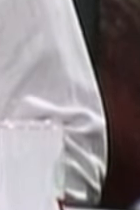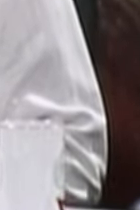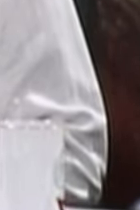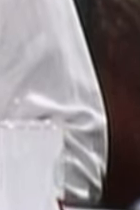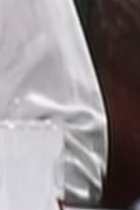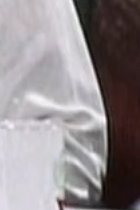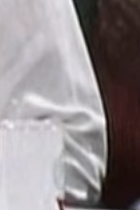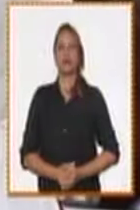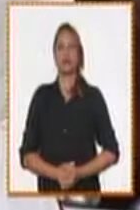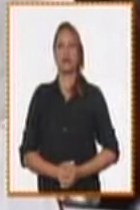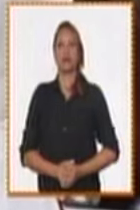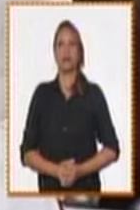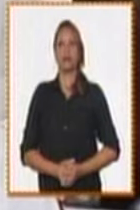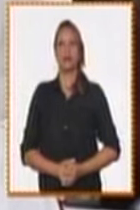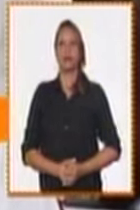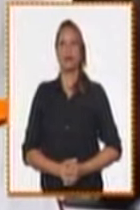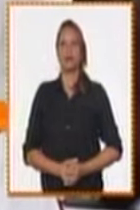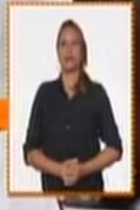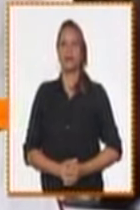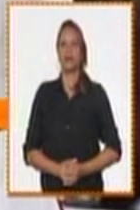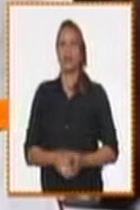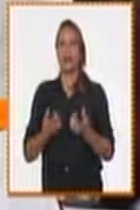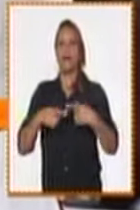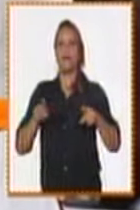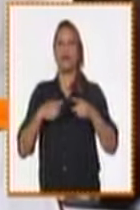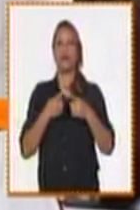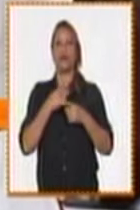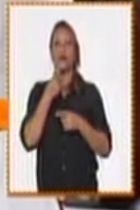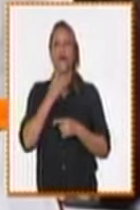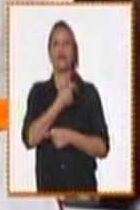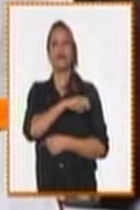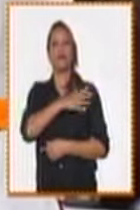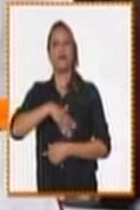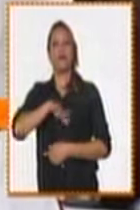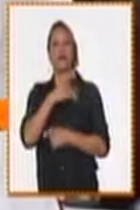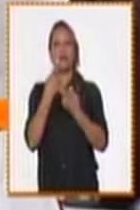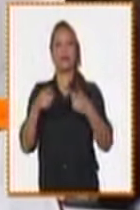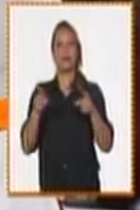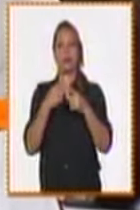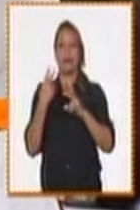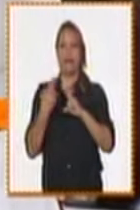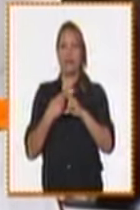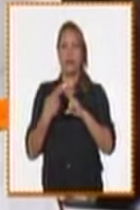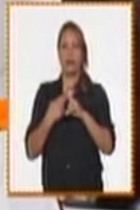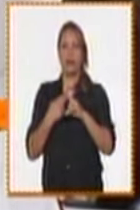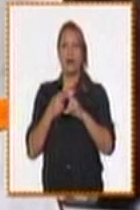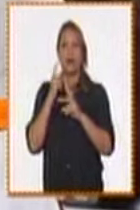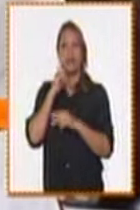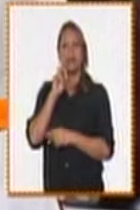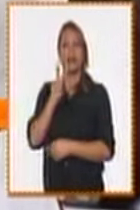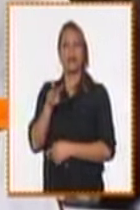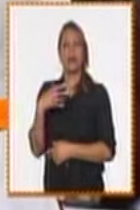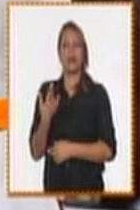y de la entonación por el pueblo del himno. Pero ese es el resultado.